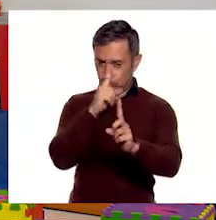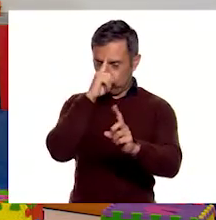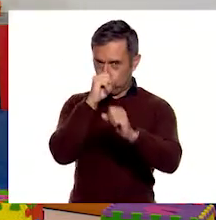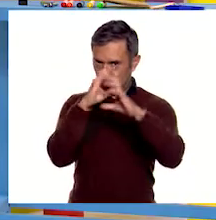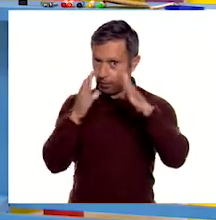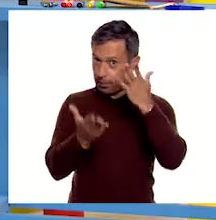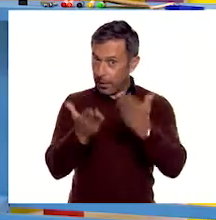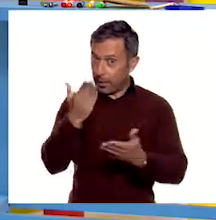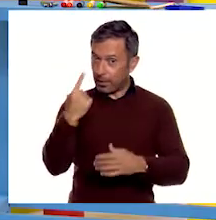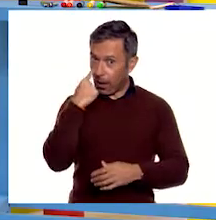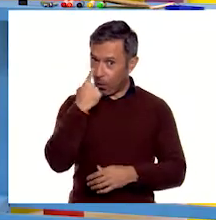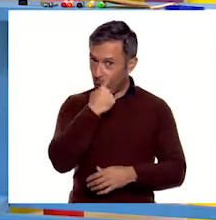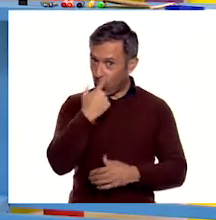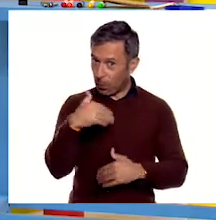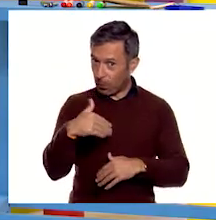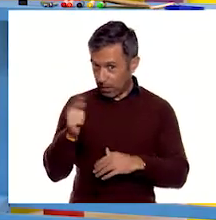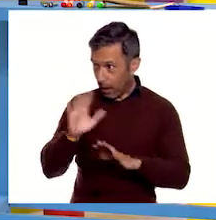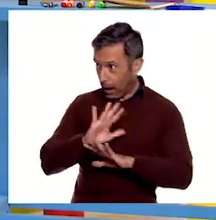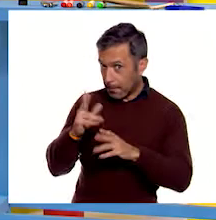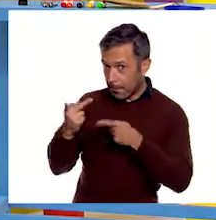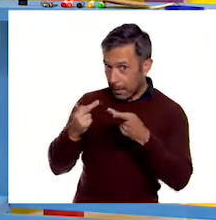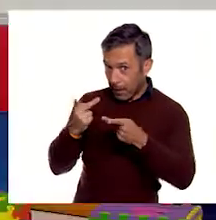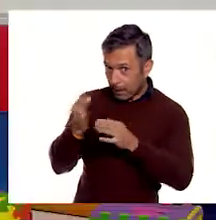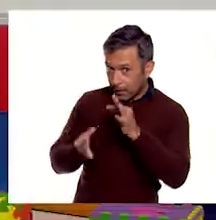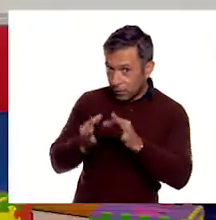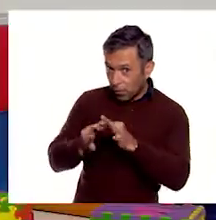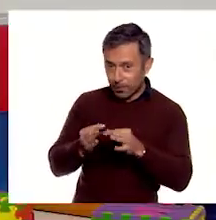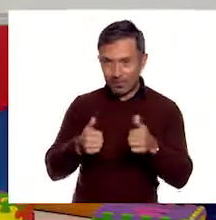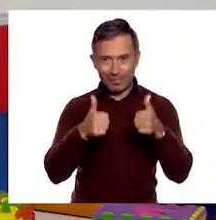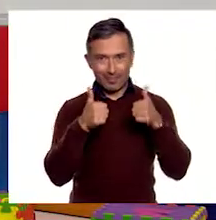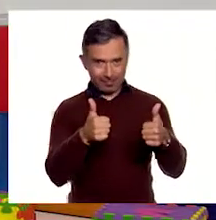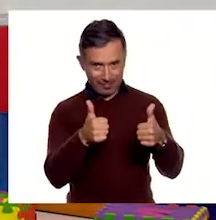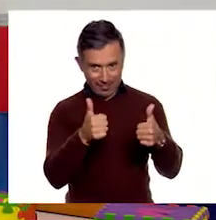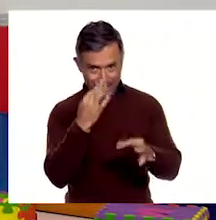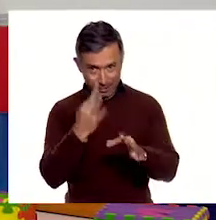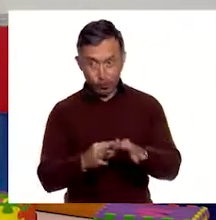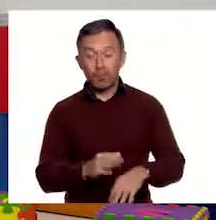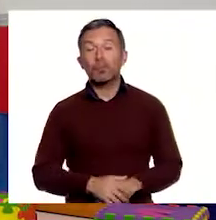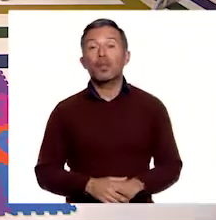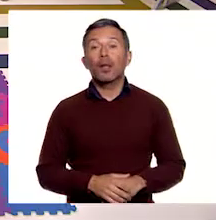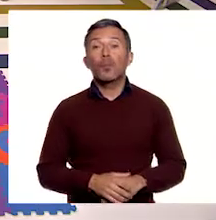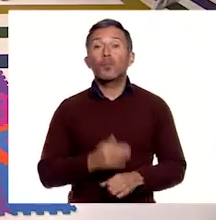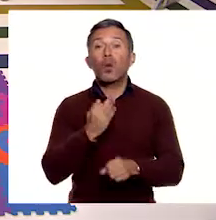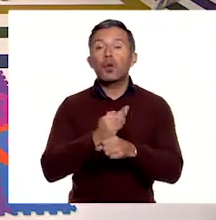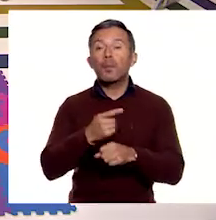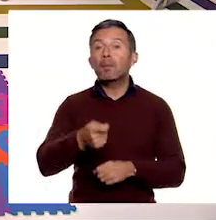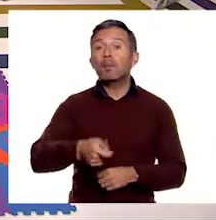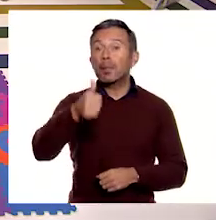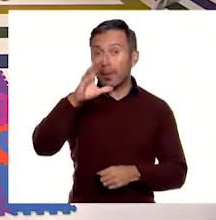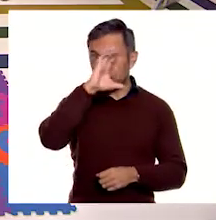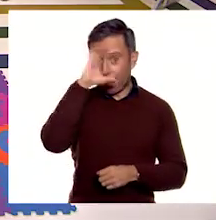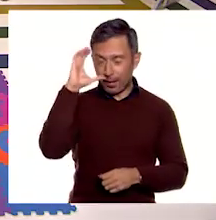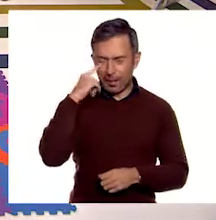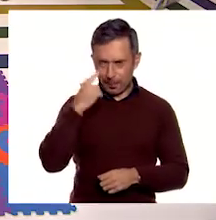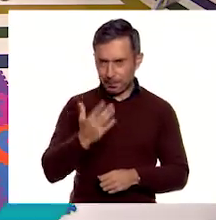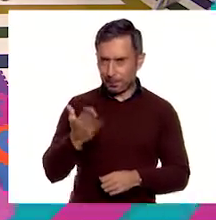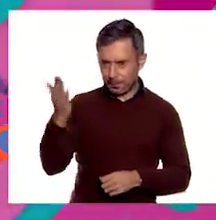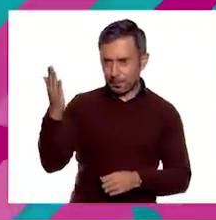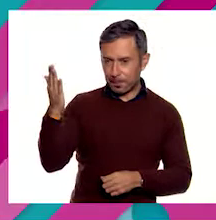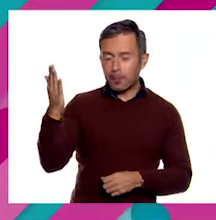Eric? Estoy listo y concentrado. ¿Listo, concentrado para ver estas imágenes? Listo. Y a continuación, la primera imagen, vamos a verla. Y se